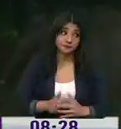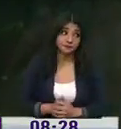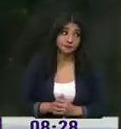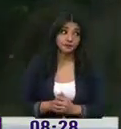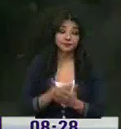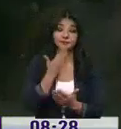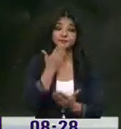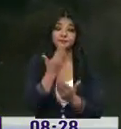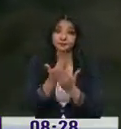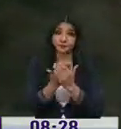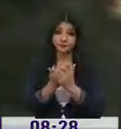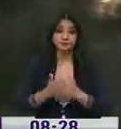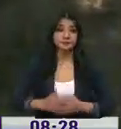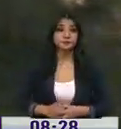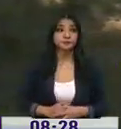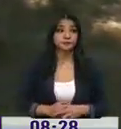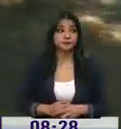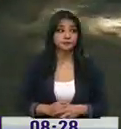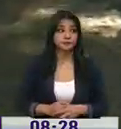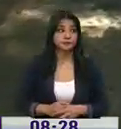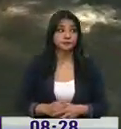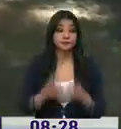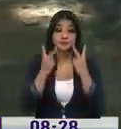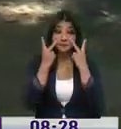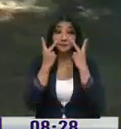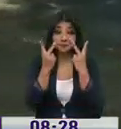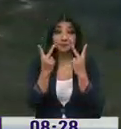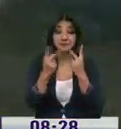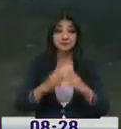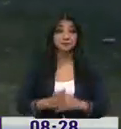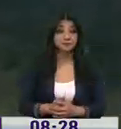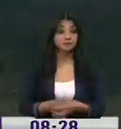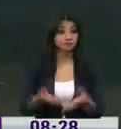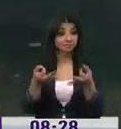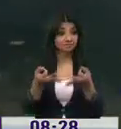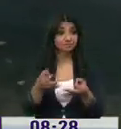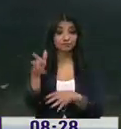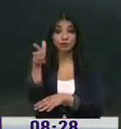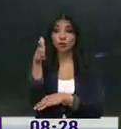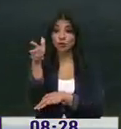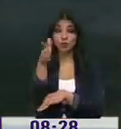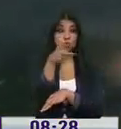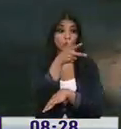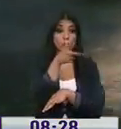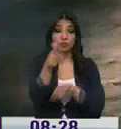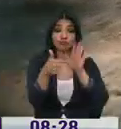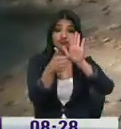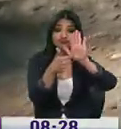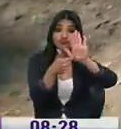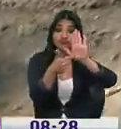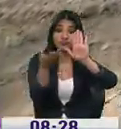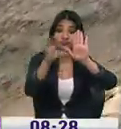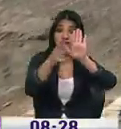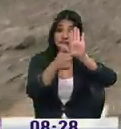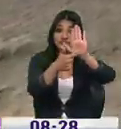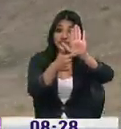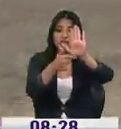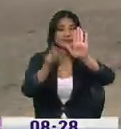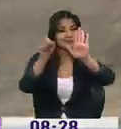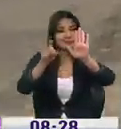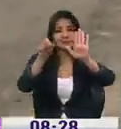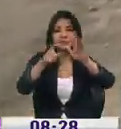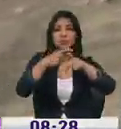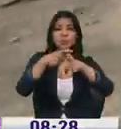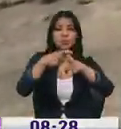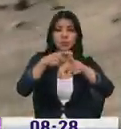gracias, mi señora. Ustedes lo pueden ver y pues certificar a través de las imágenes que nosotros hemos pasado. Realmente se necesita una